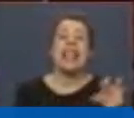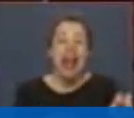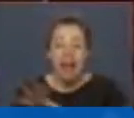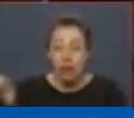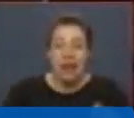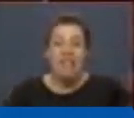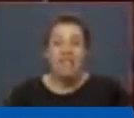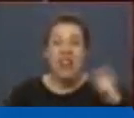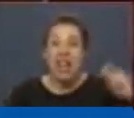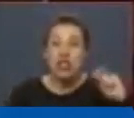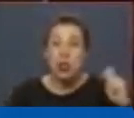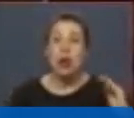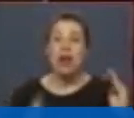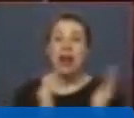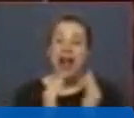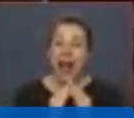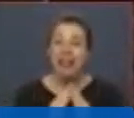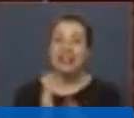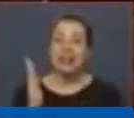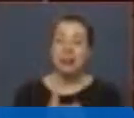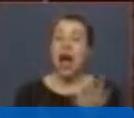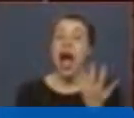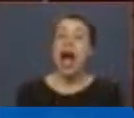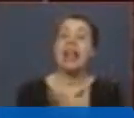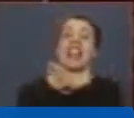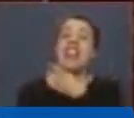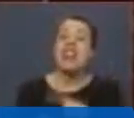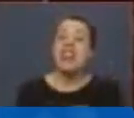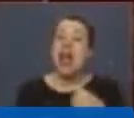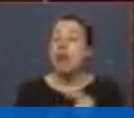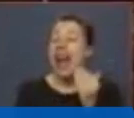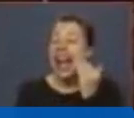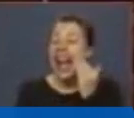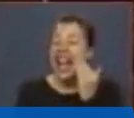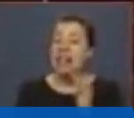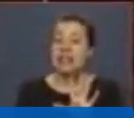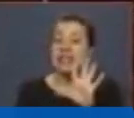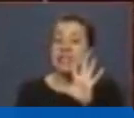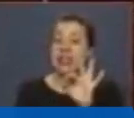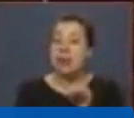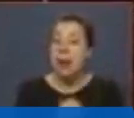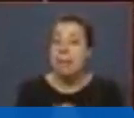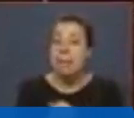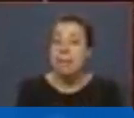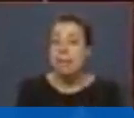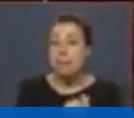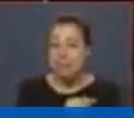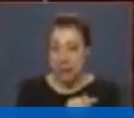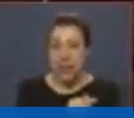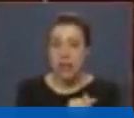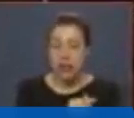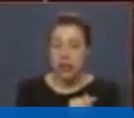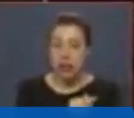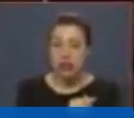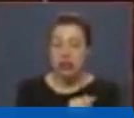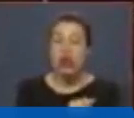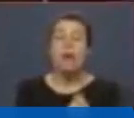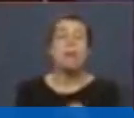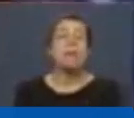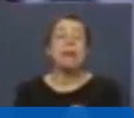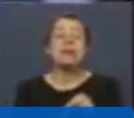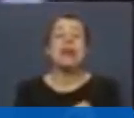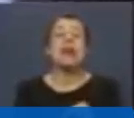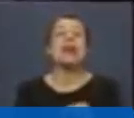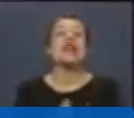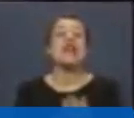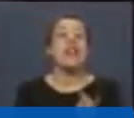residuos sólidos domiciliarios, existe una deuda cercana a los 50.000 millones de pesos concentrada en